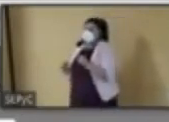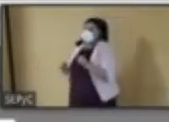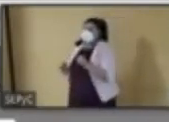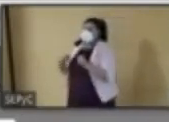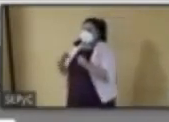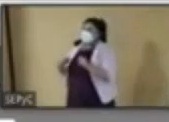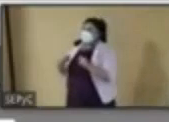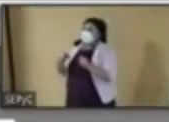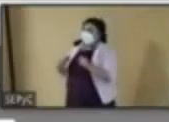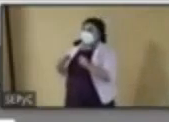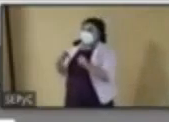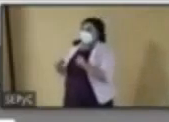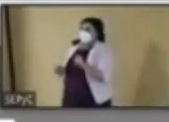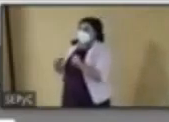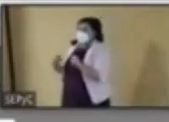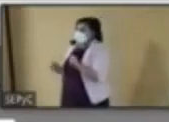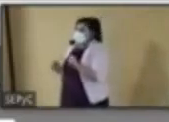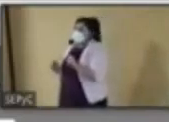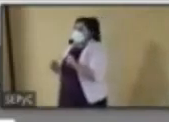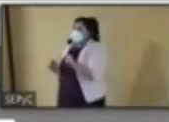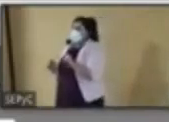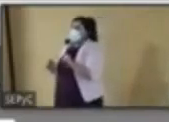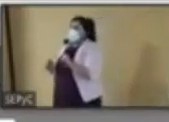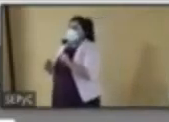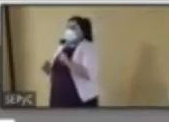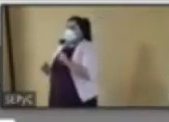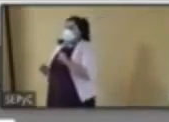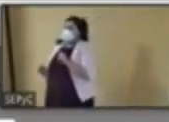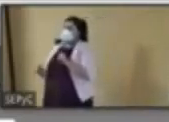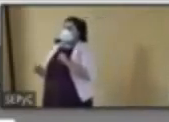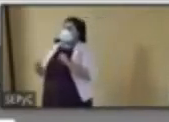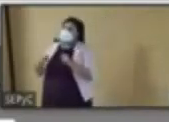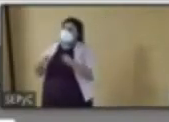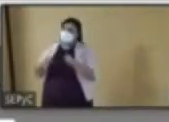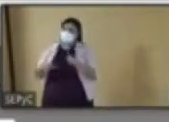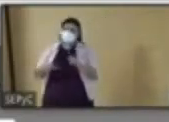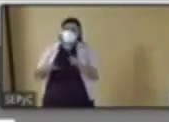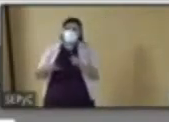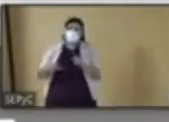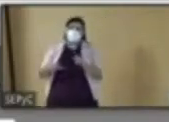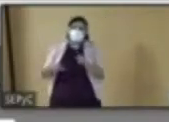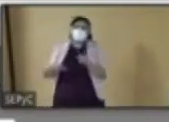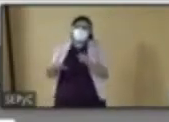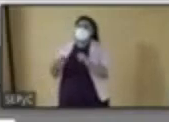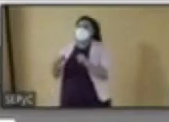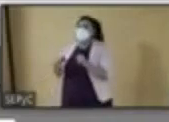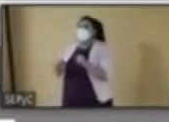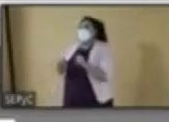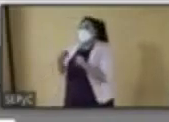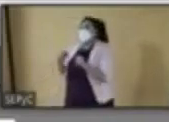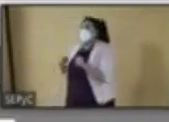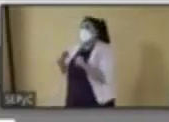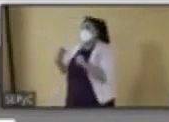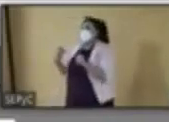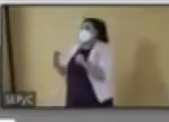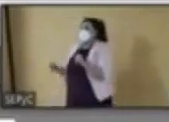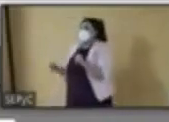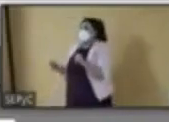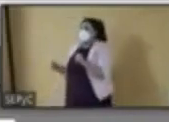declaración, pues podemos identificar el tipo de bien mueble con que contamos, el valor de cada uno de ellos y quién fue